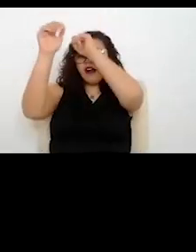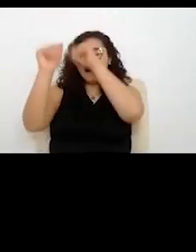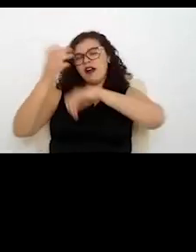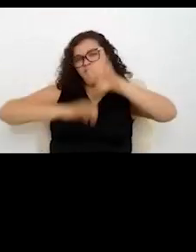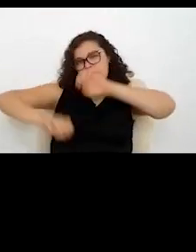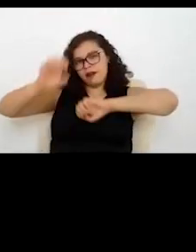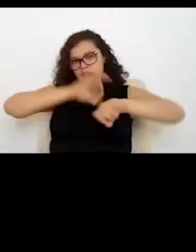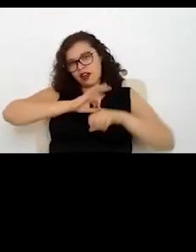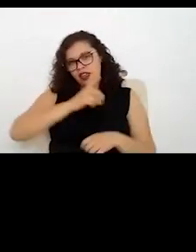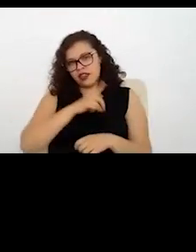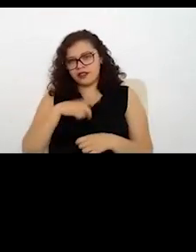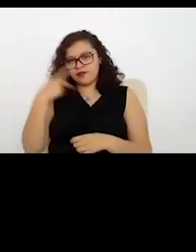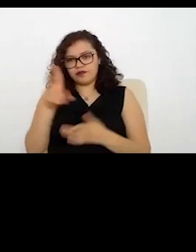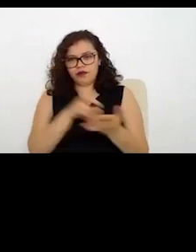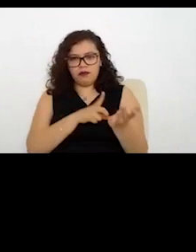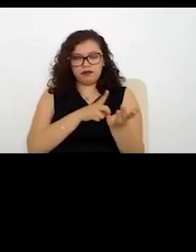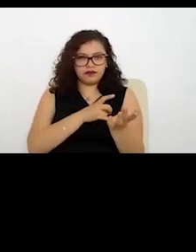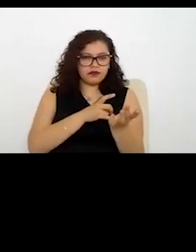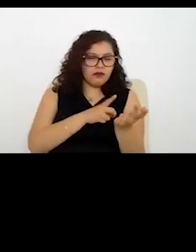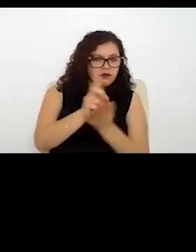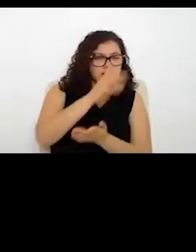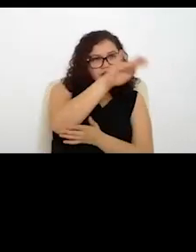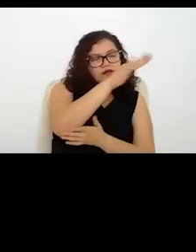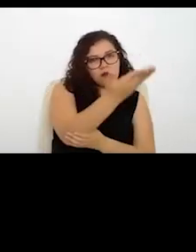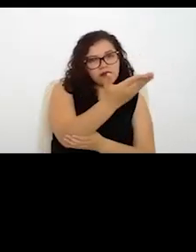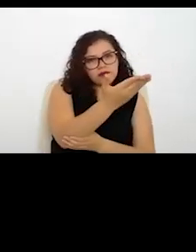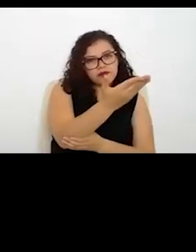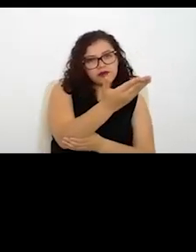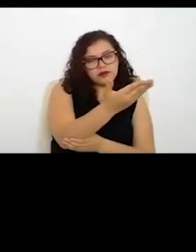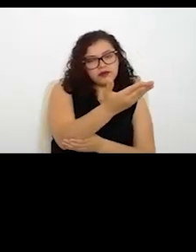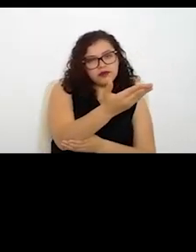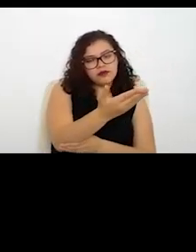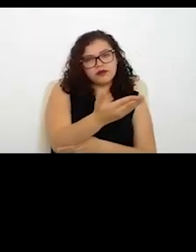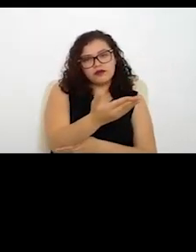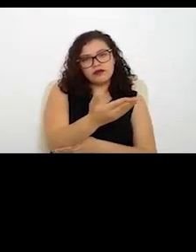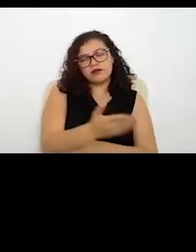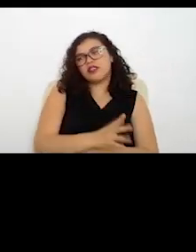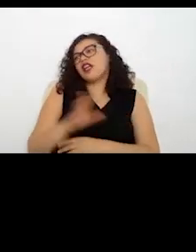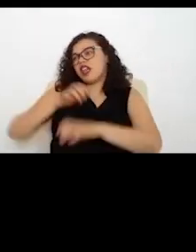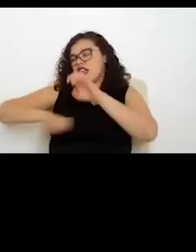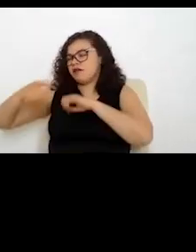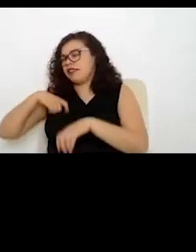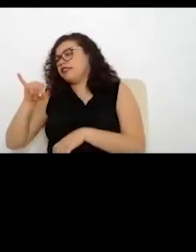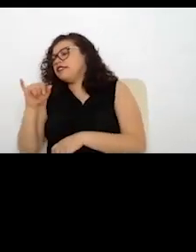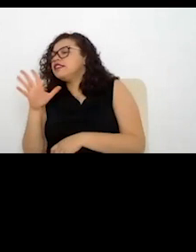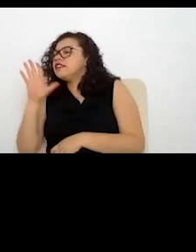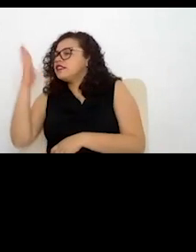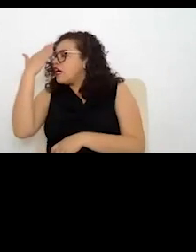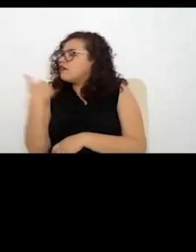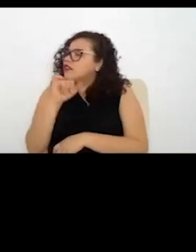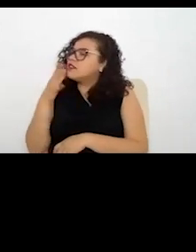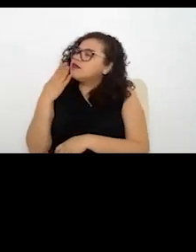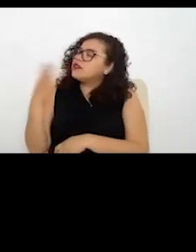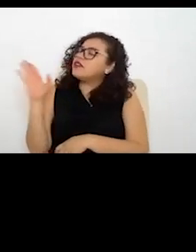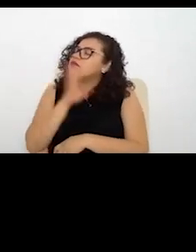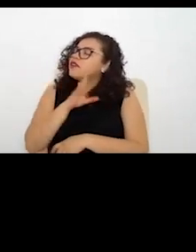O sea, si bien es un derecho el solicitarlo, es potestativo de la empresa autorizarlo dependiendo de las necesidades